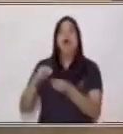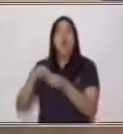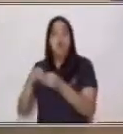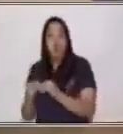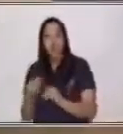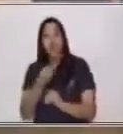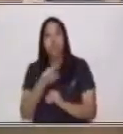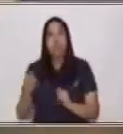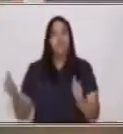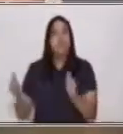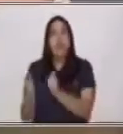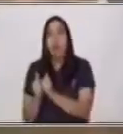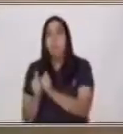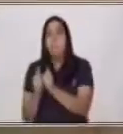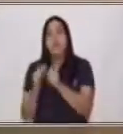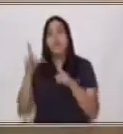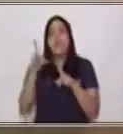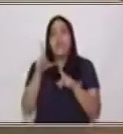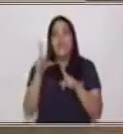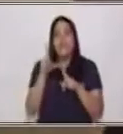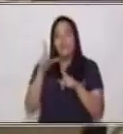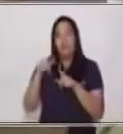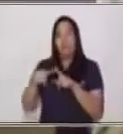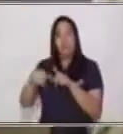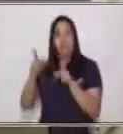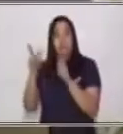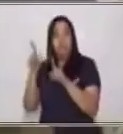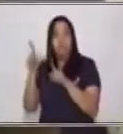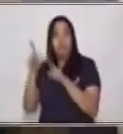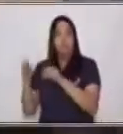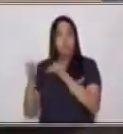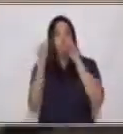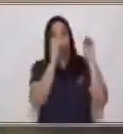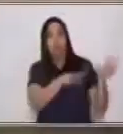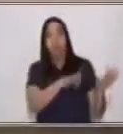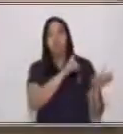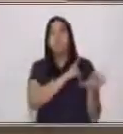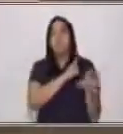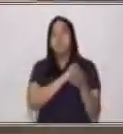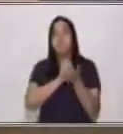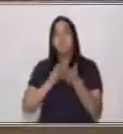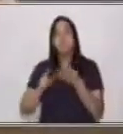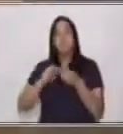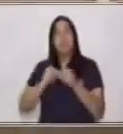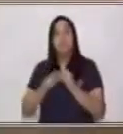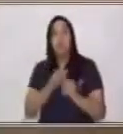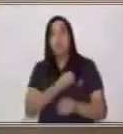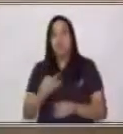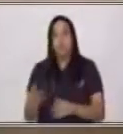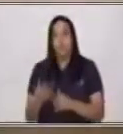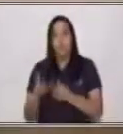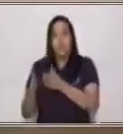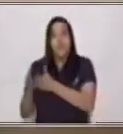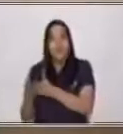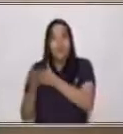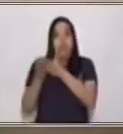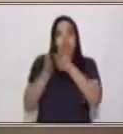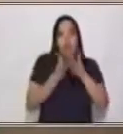variables, como les había dicho anteriormente. Por ejemplo, acá tenemos el valor -1, aquí el valor